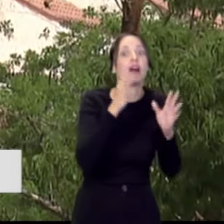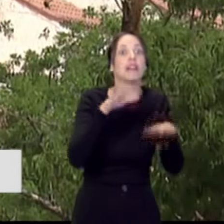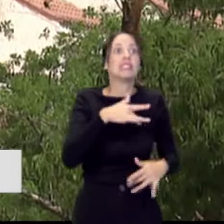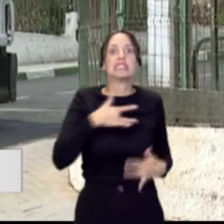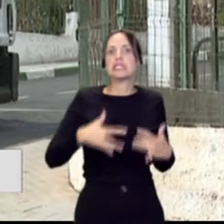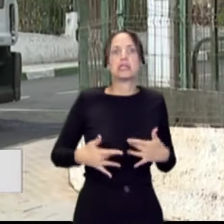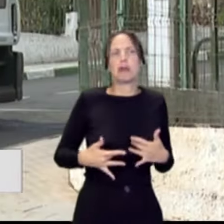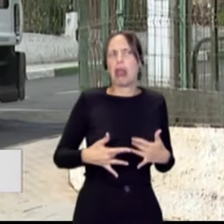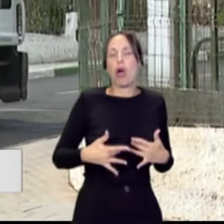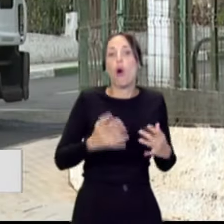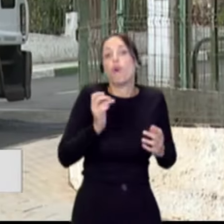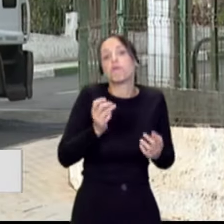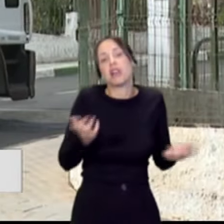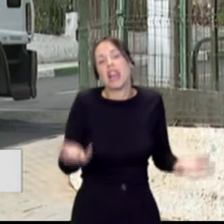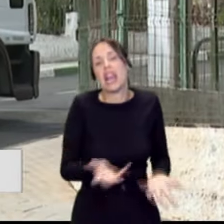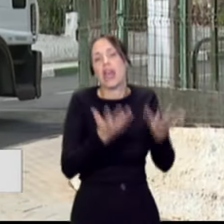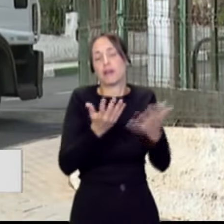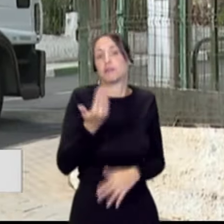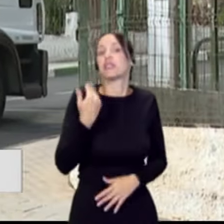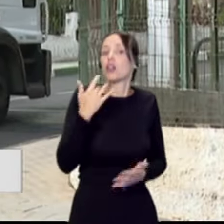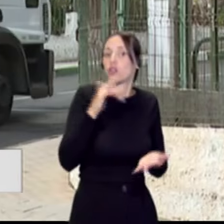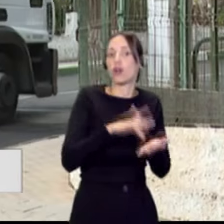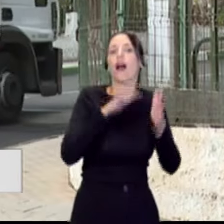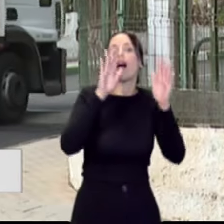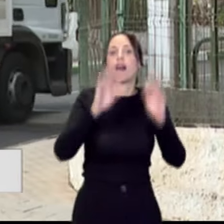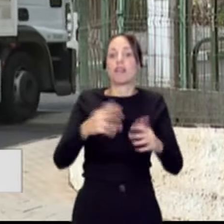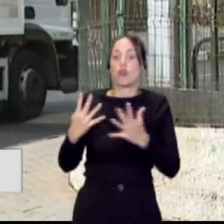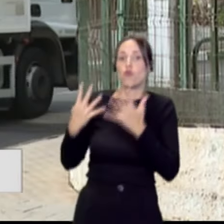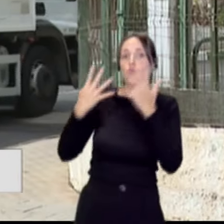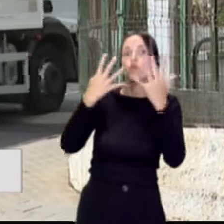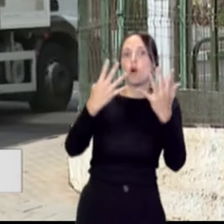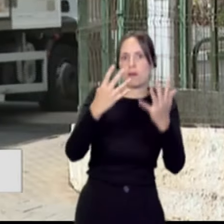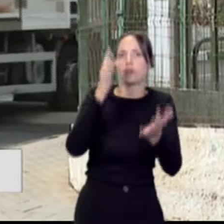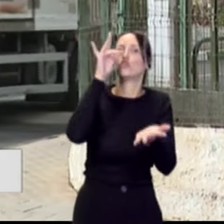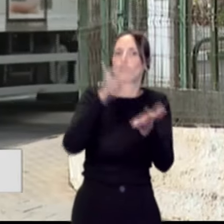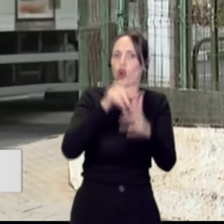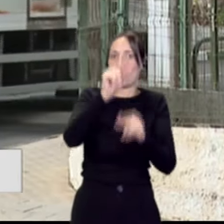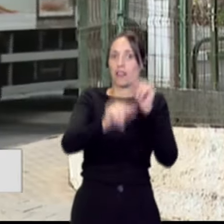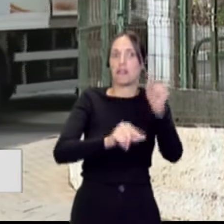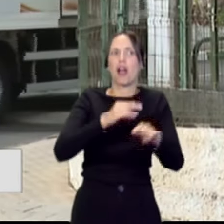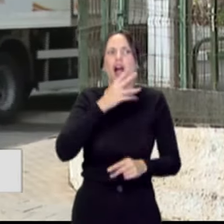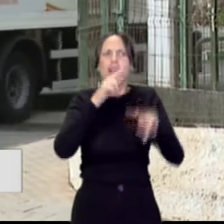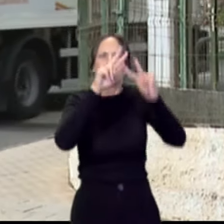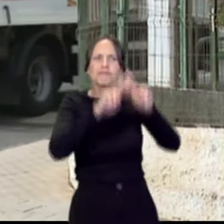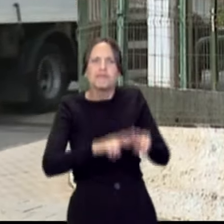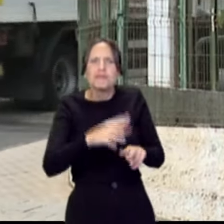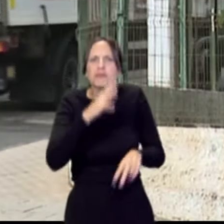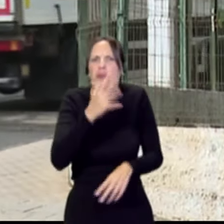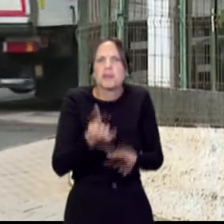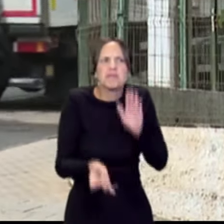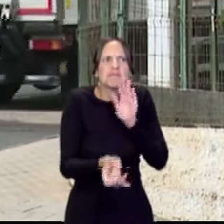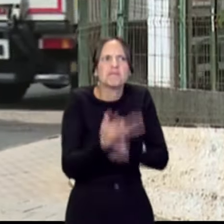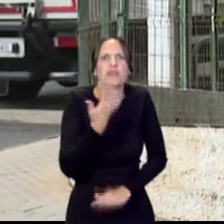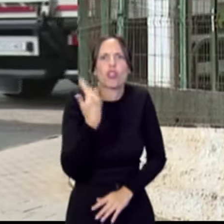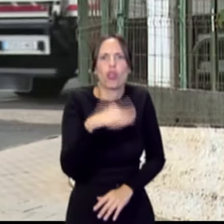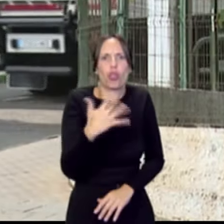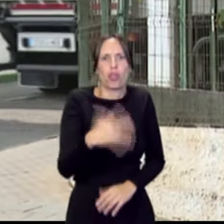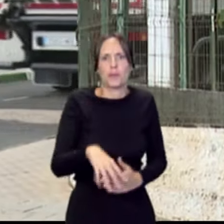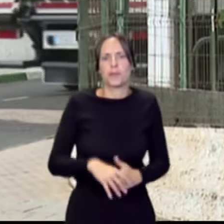eran leves en su momento. Finalmente, 9 de ellos dieron positivo y ahora están investigando cuál es el origen del brote.